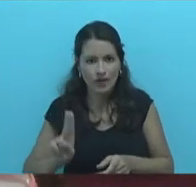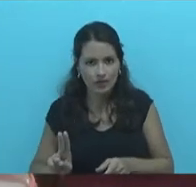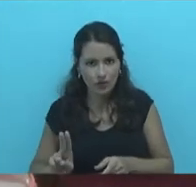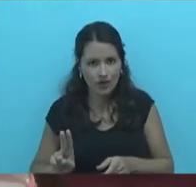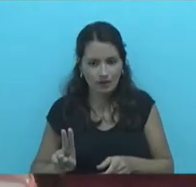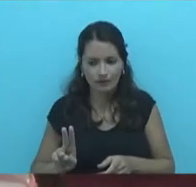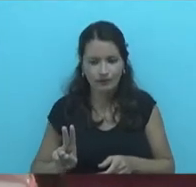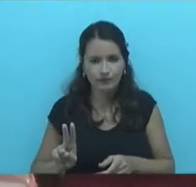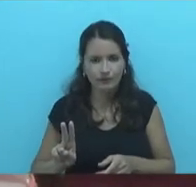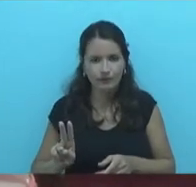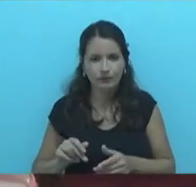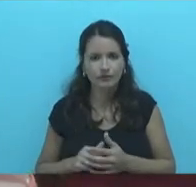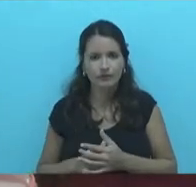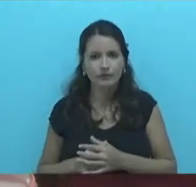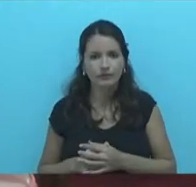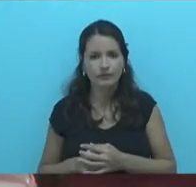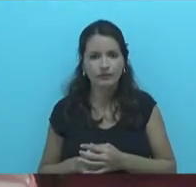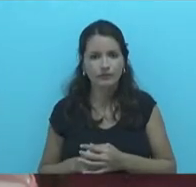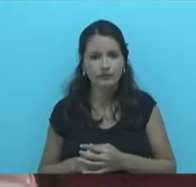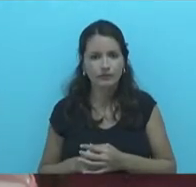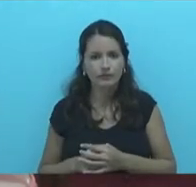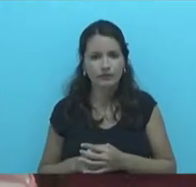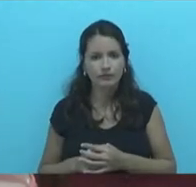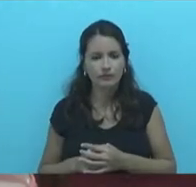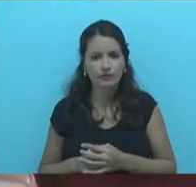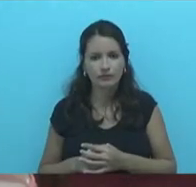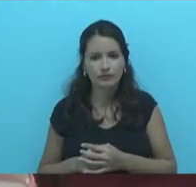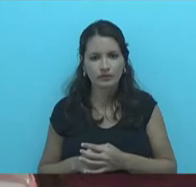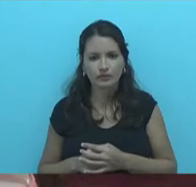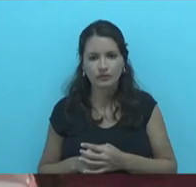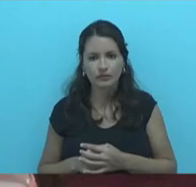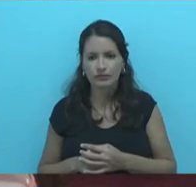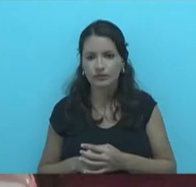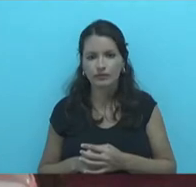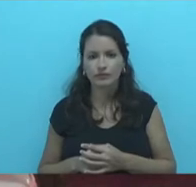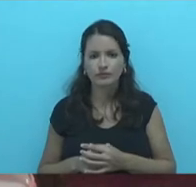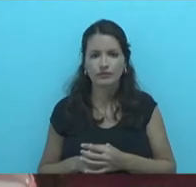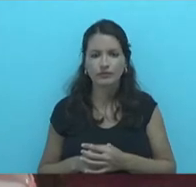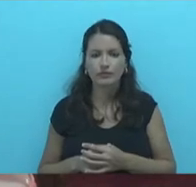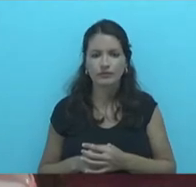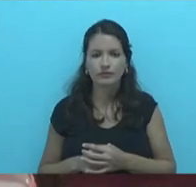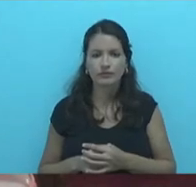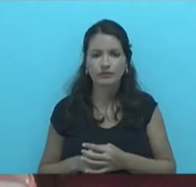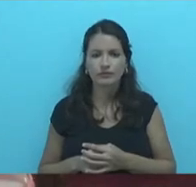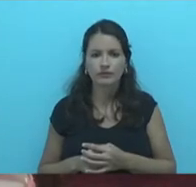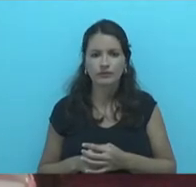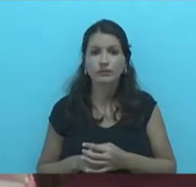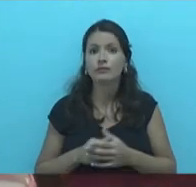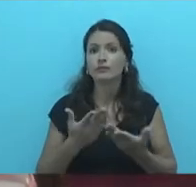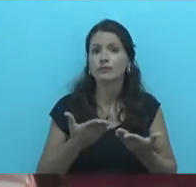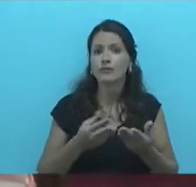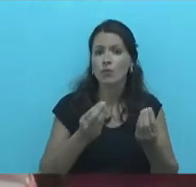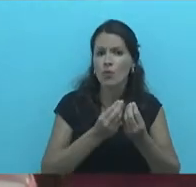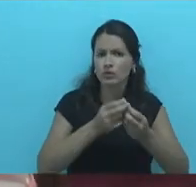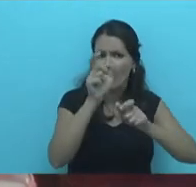cierto?, expresamente Carlos Saavedra Lamas plantea, digamos, de alguna manera repudio a Estados